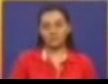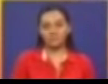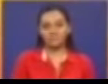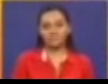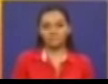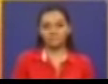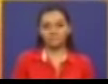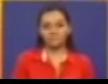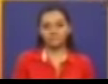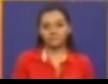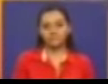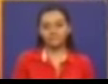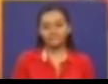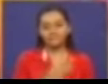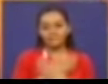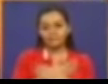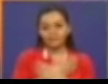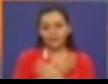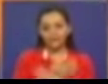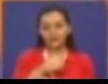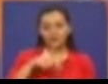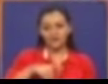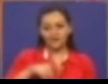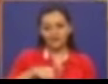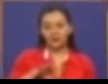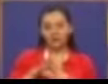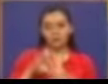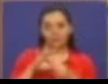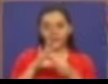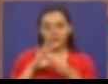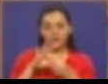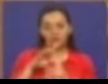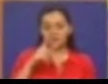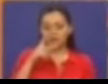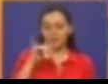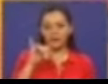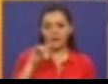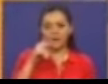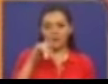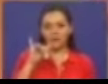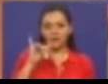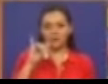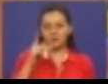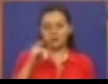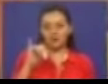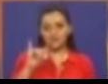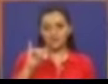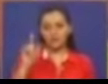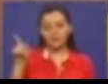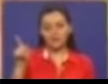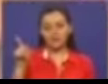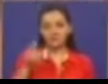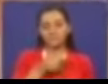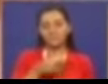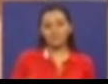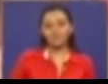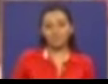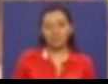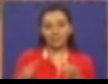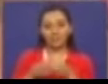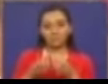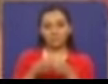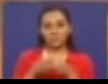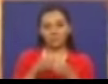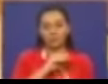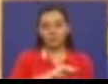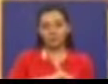de 1822. Un gran abrazo a nuestros queridos compañeros del Cantón Yaguachi, a su alcalde Daniel Avecillas, que además es presidente